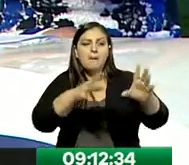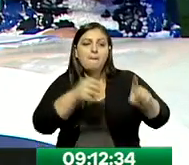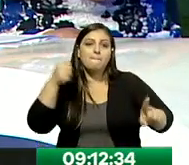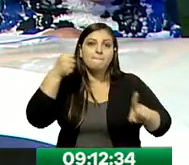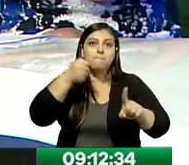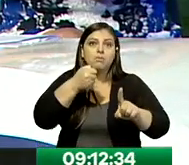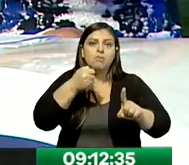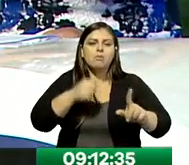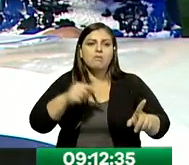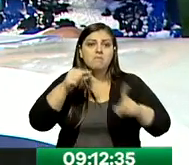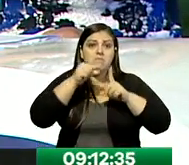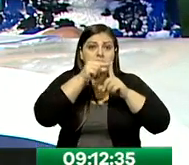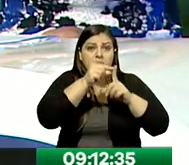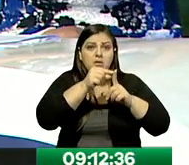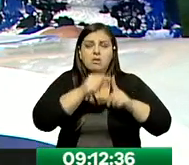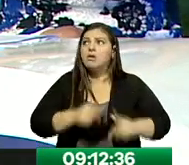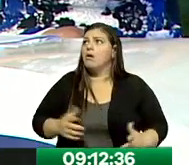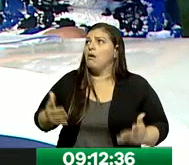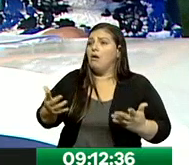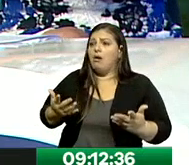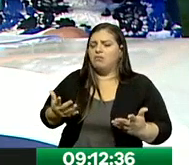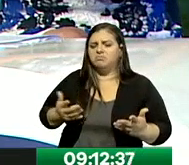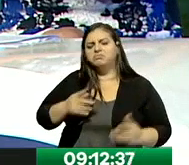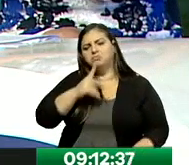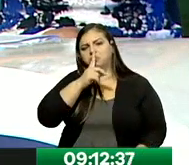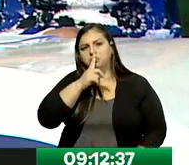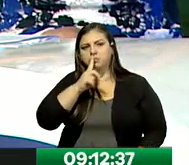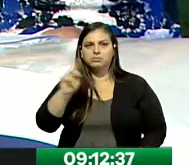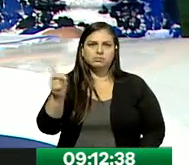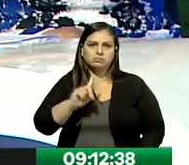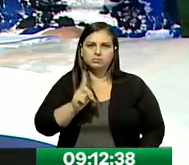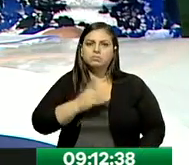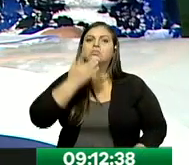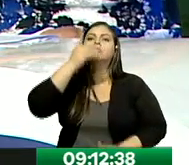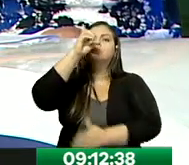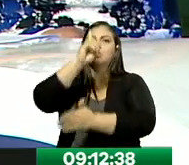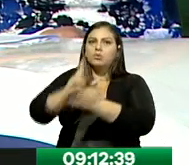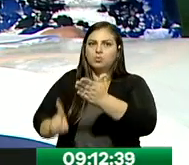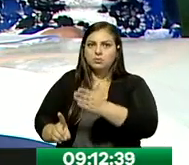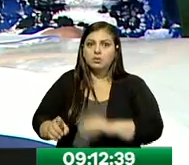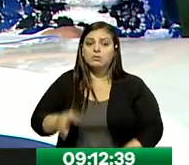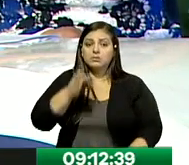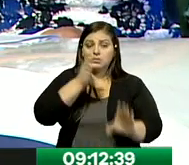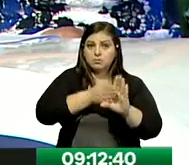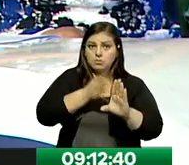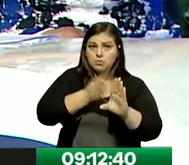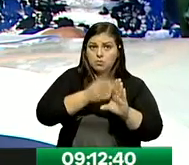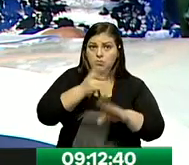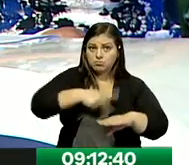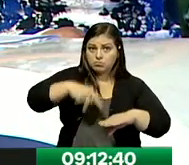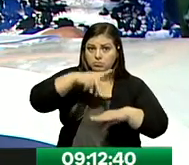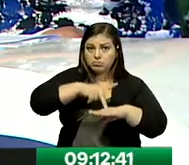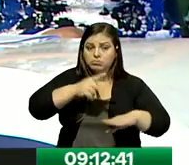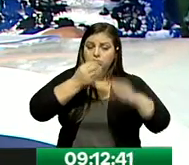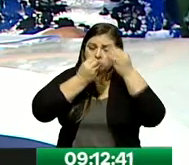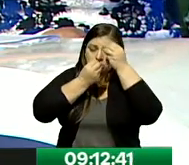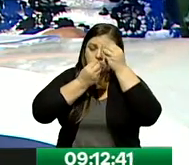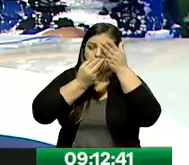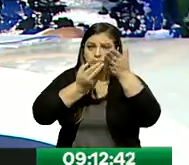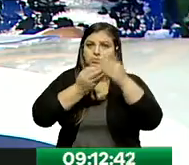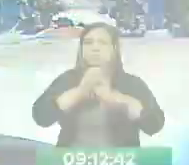para evitar tragedias. En la siguiente nota, conozca cuáles son las características de un posible femicida.